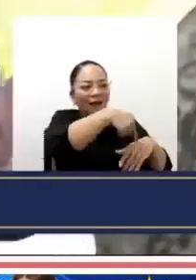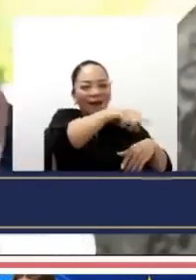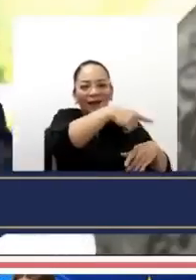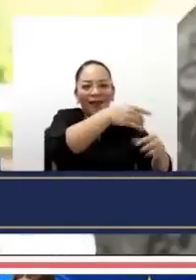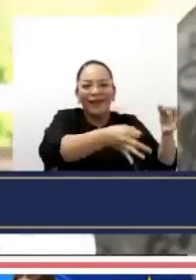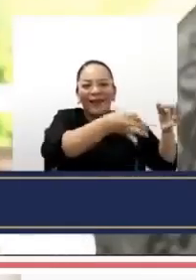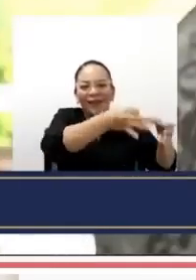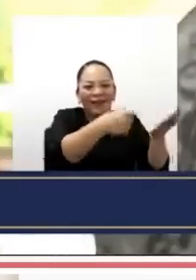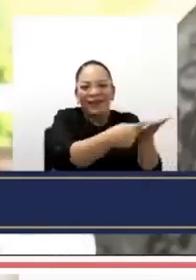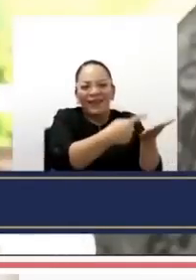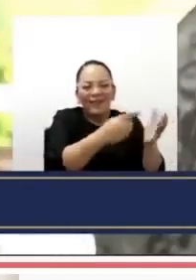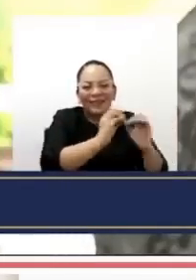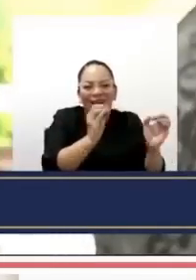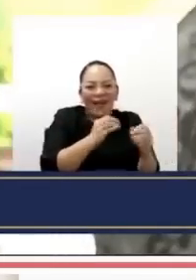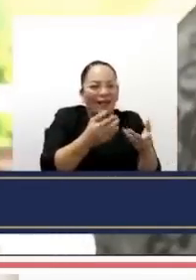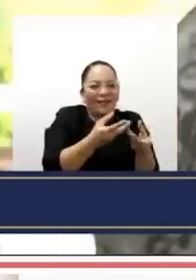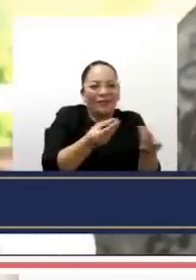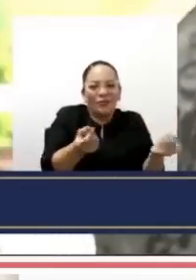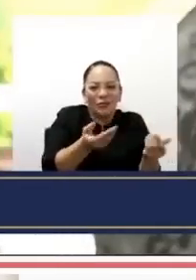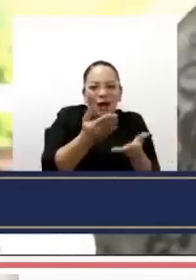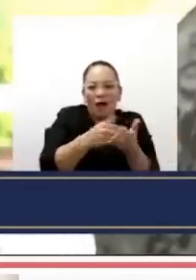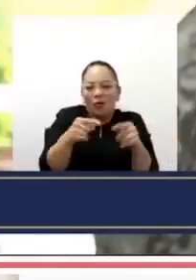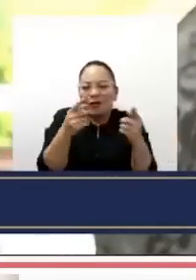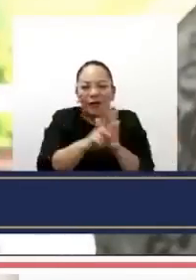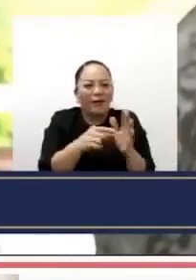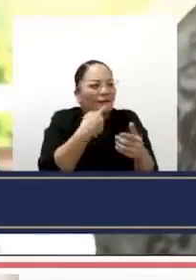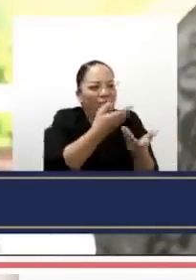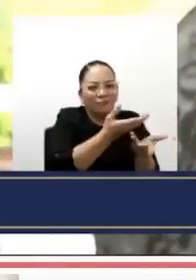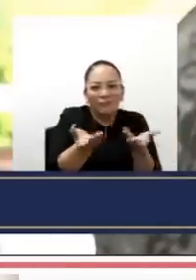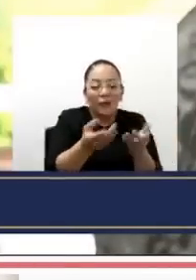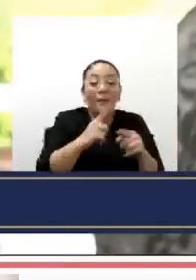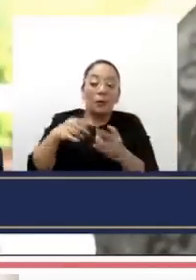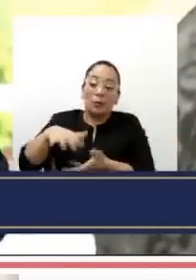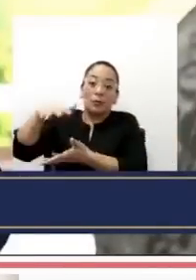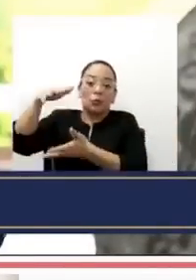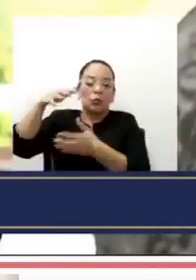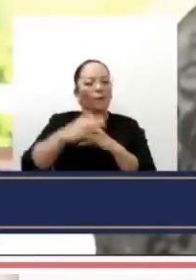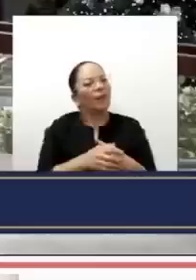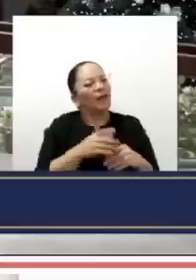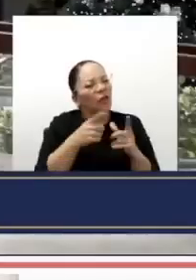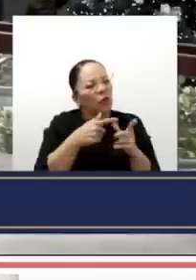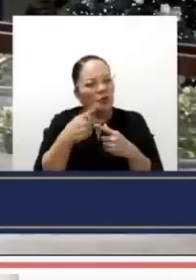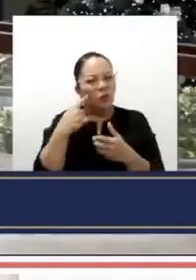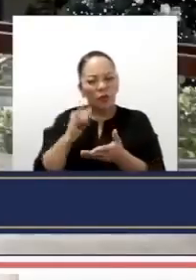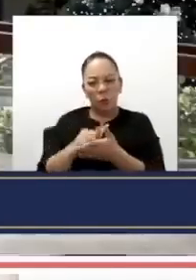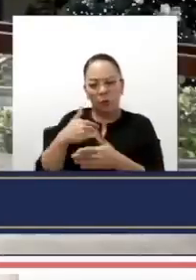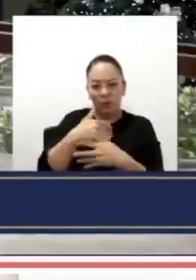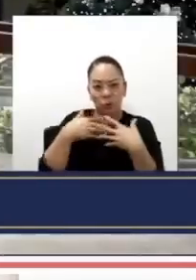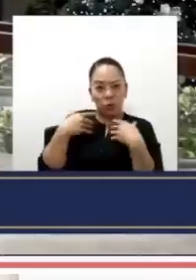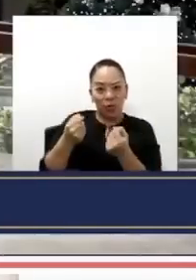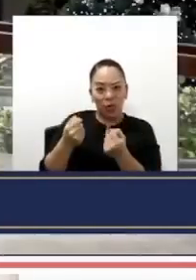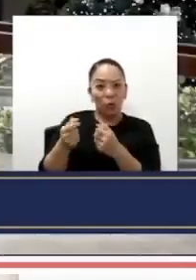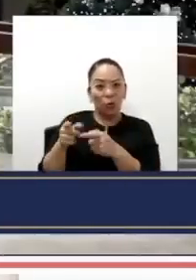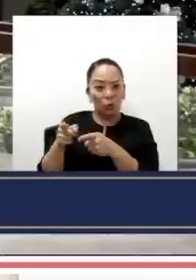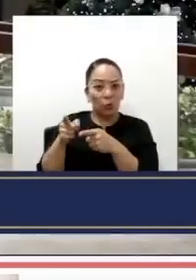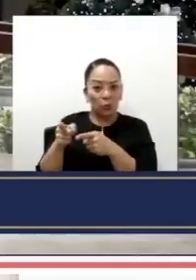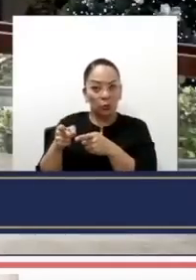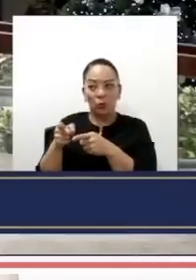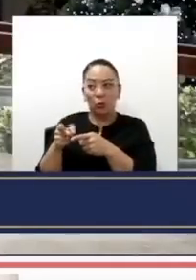la resolución es contraria a la ley? Pero para hacer bulto. Y por eso fue que llenaron el Ministerio de Salud.